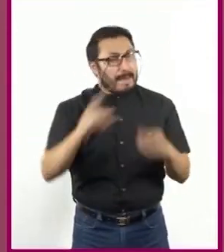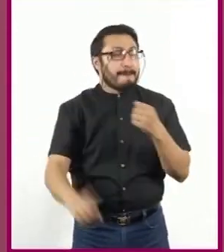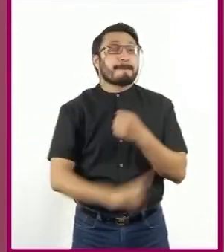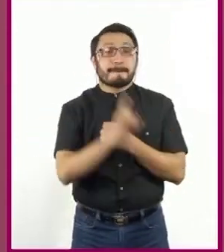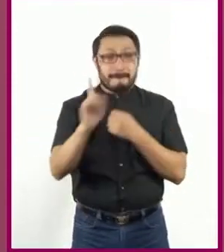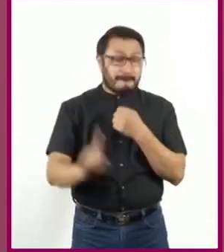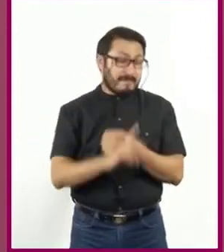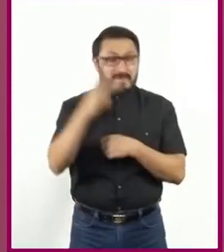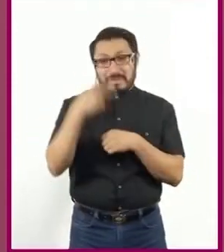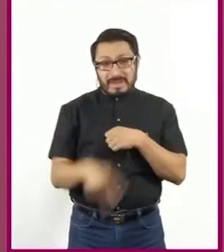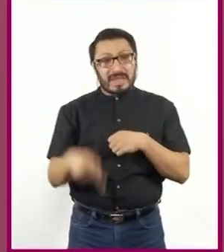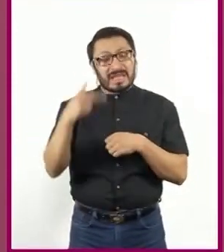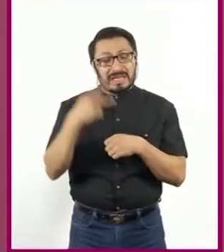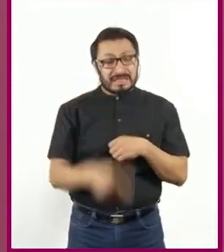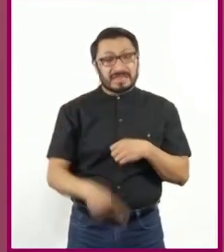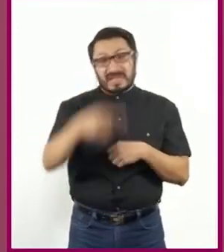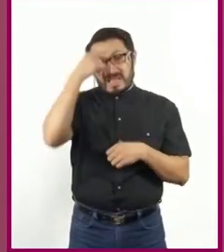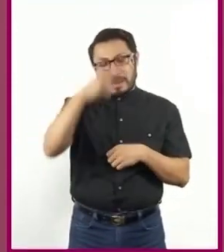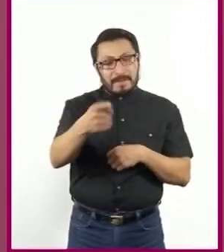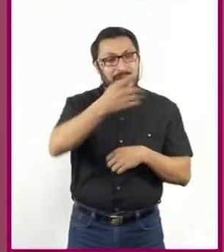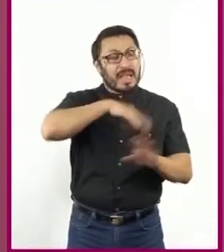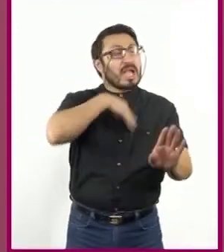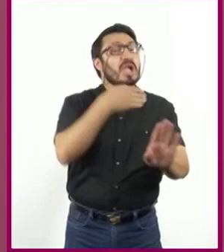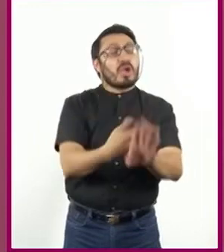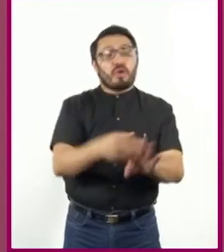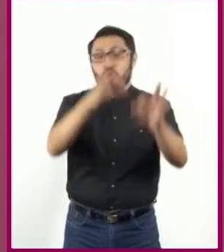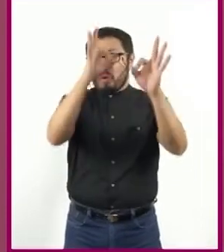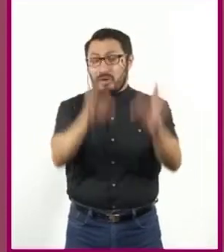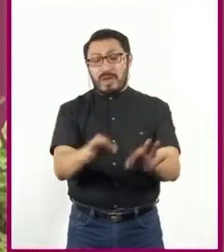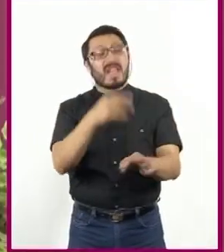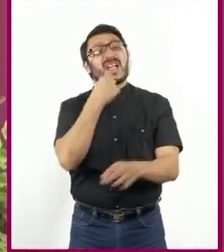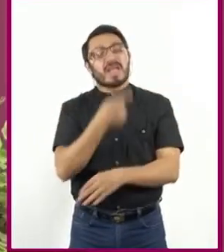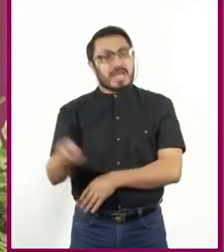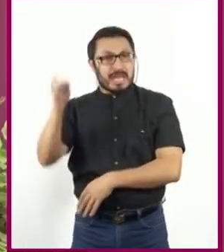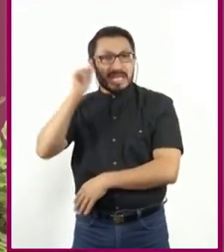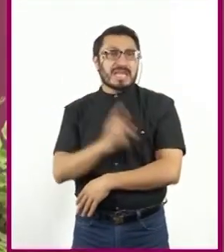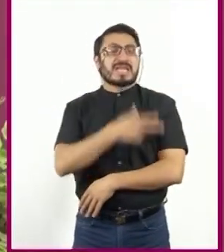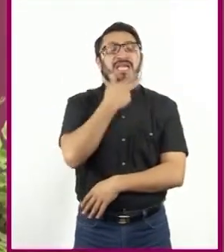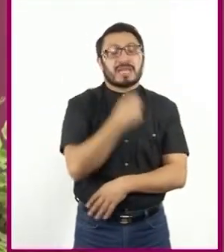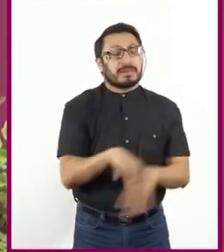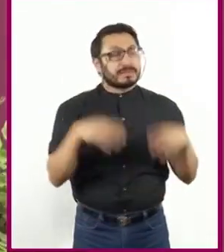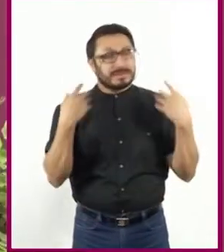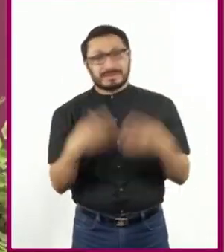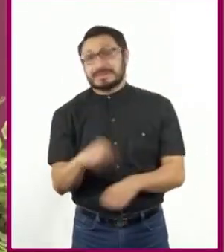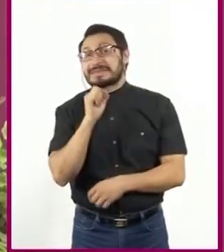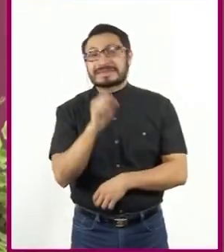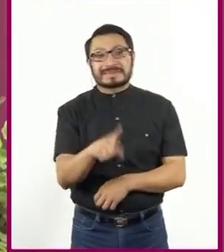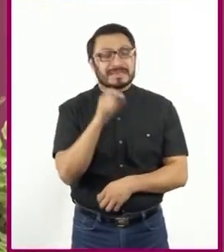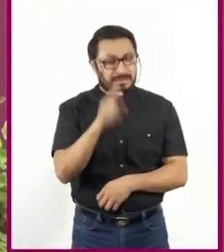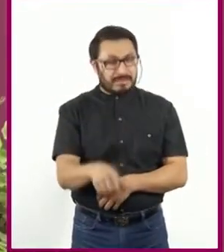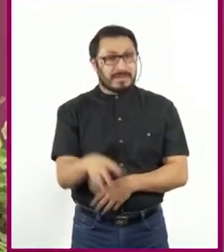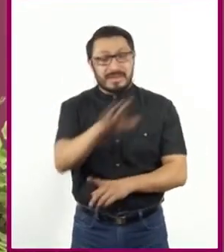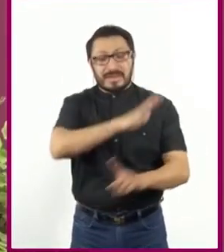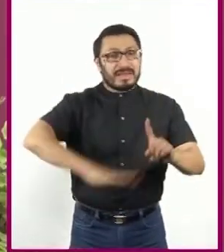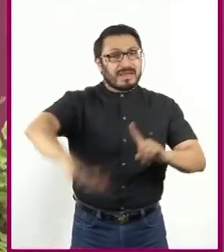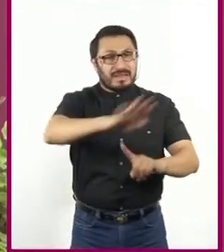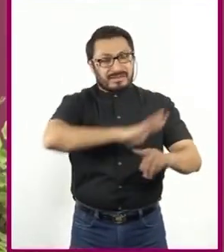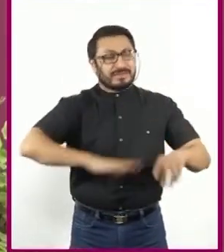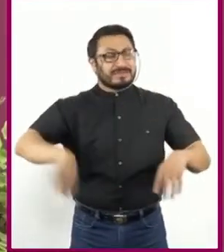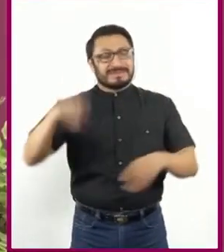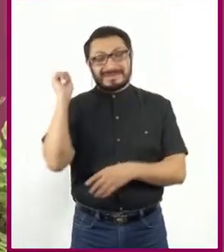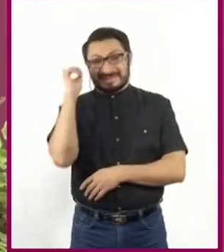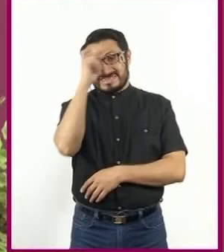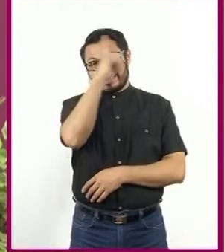y riesgos para la integridad de las y los niños. Además, en estos entornos es